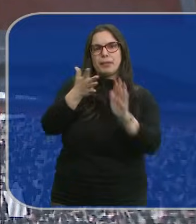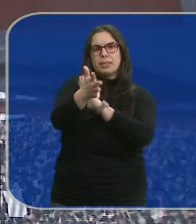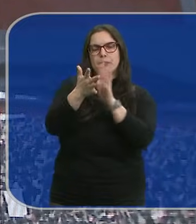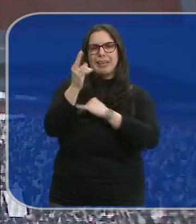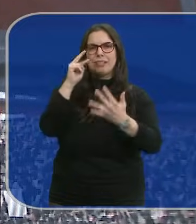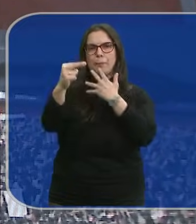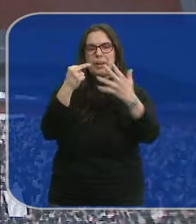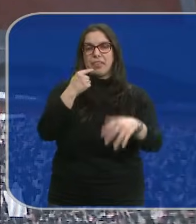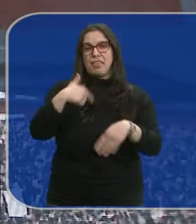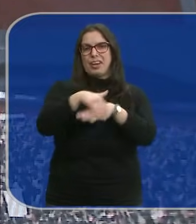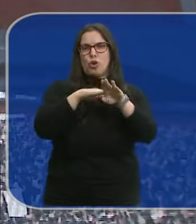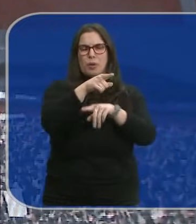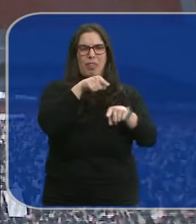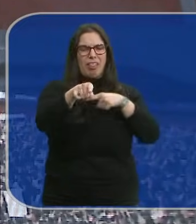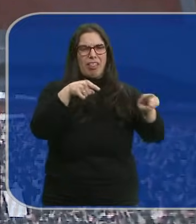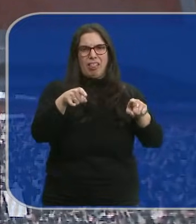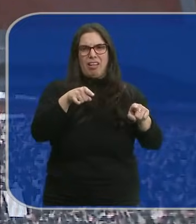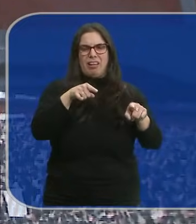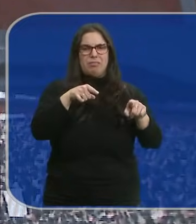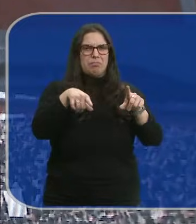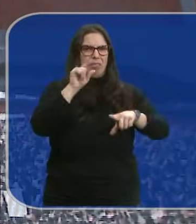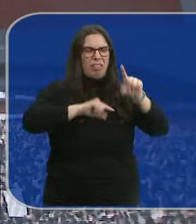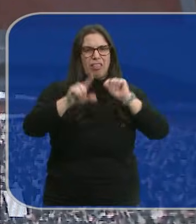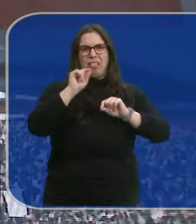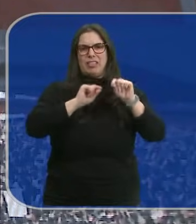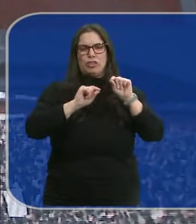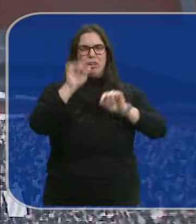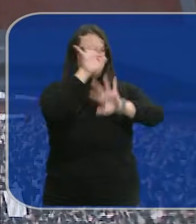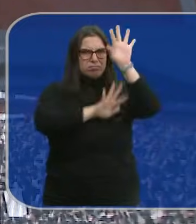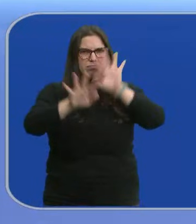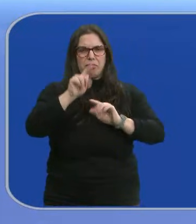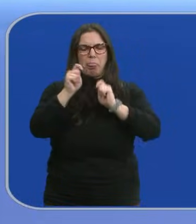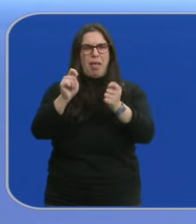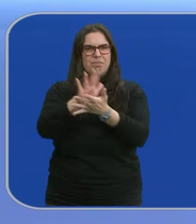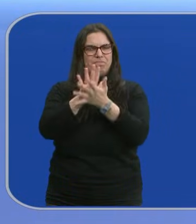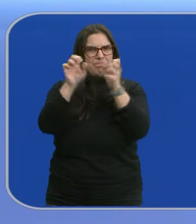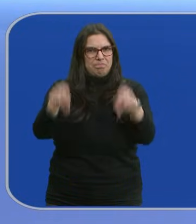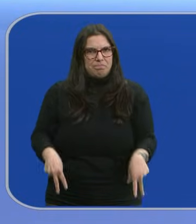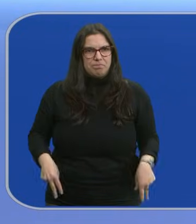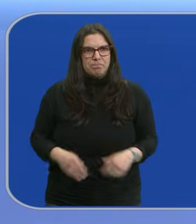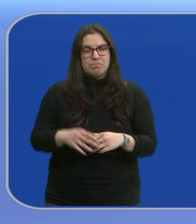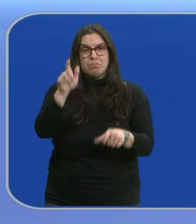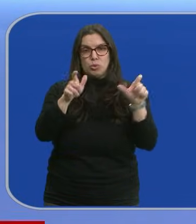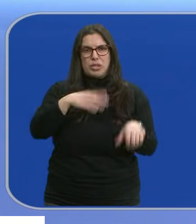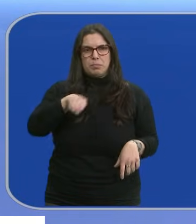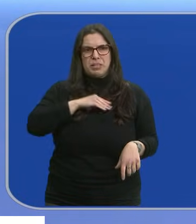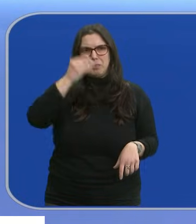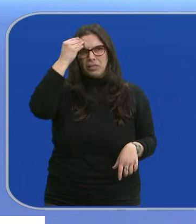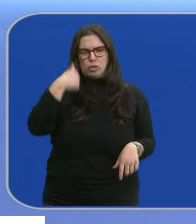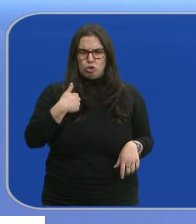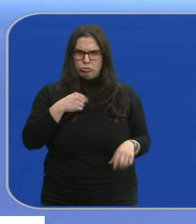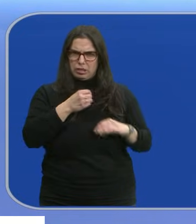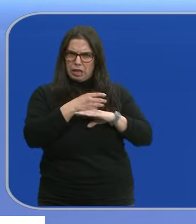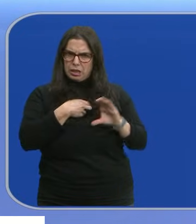Gobierno, al que acusa de estar sembrando intranquilidad con decisiones caóticas. Muchos españoles están planteando, ostras, ¿cojo el